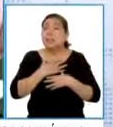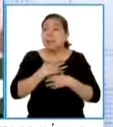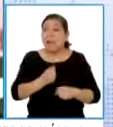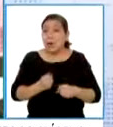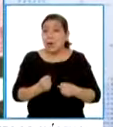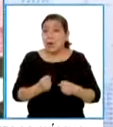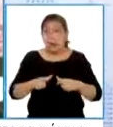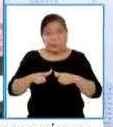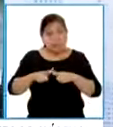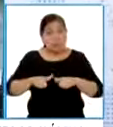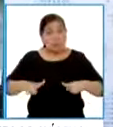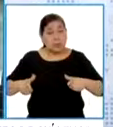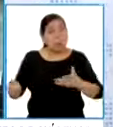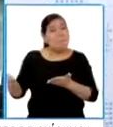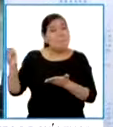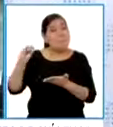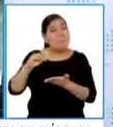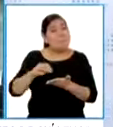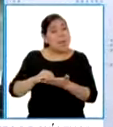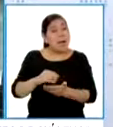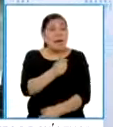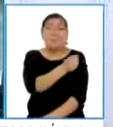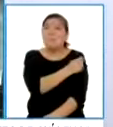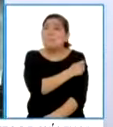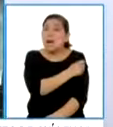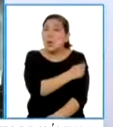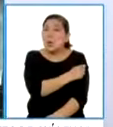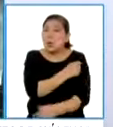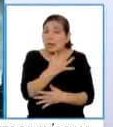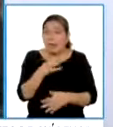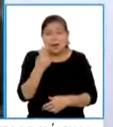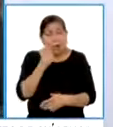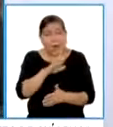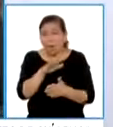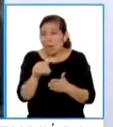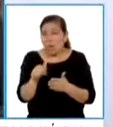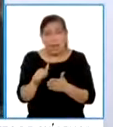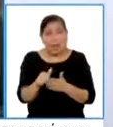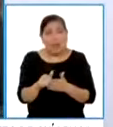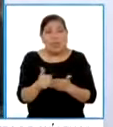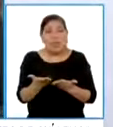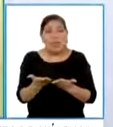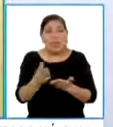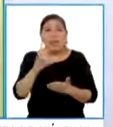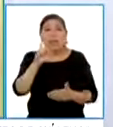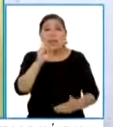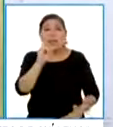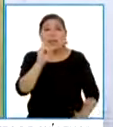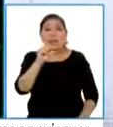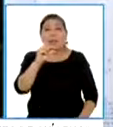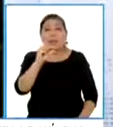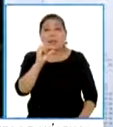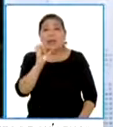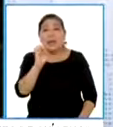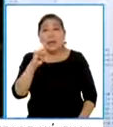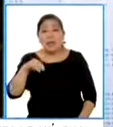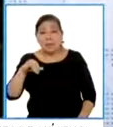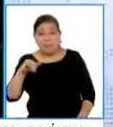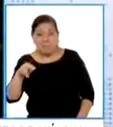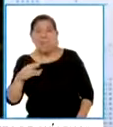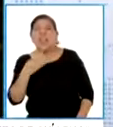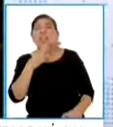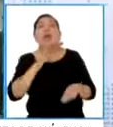el caso de este lote adicional, ¿no es cierto?, de las vacunas, que ya hemos conocido todos, la DIGEMIT señalaba un tema, ¿la